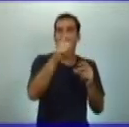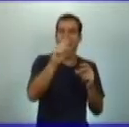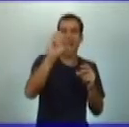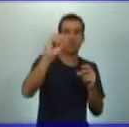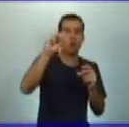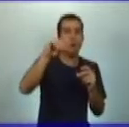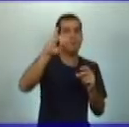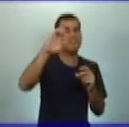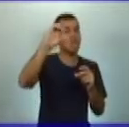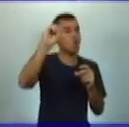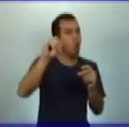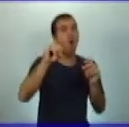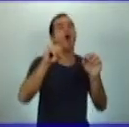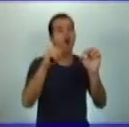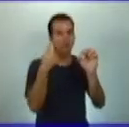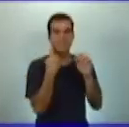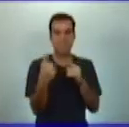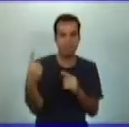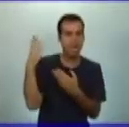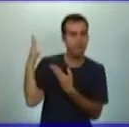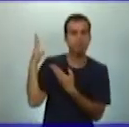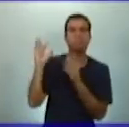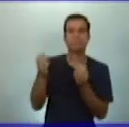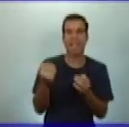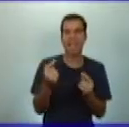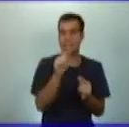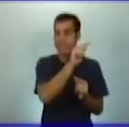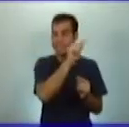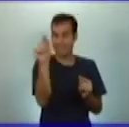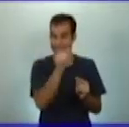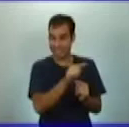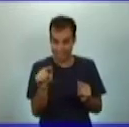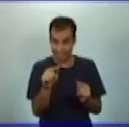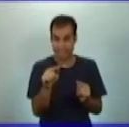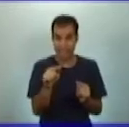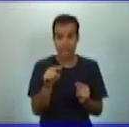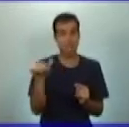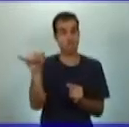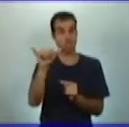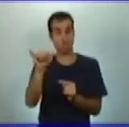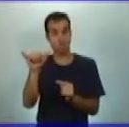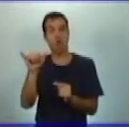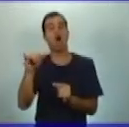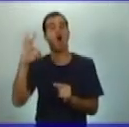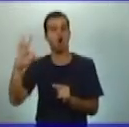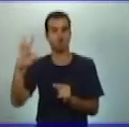es Z igual 8. Y ustedes estudiaron que el número atómico se representa con una